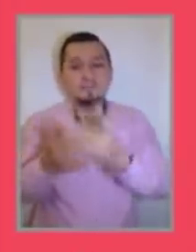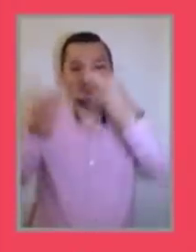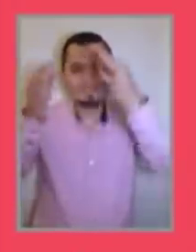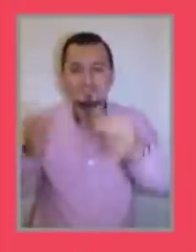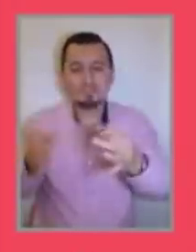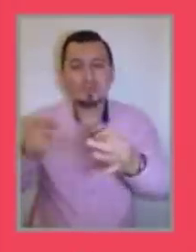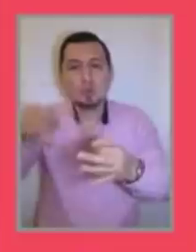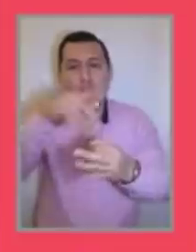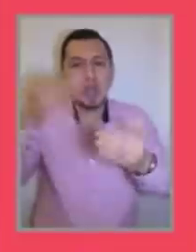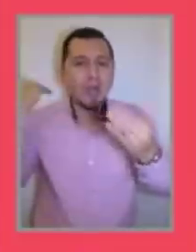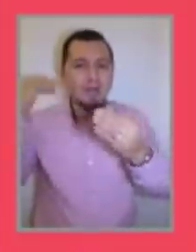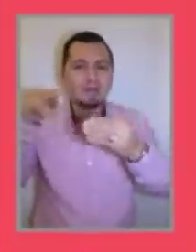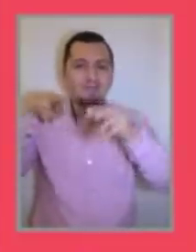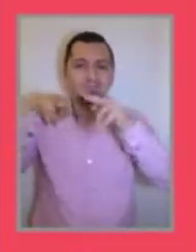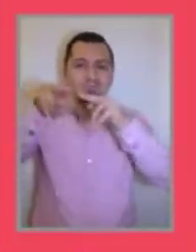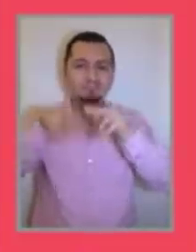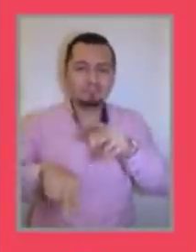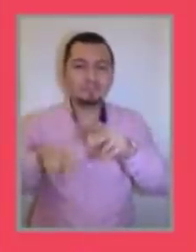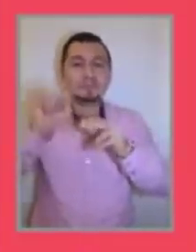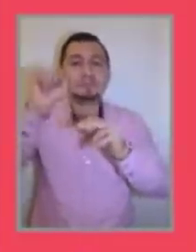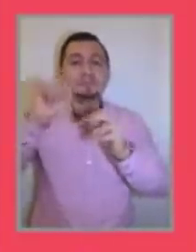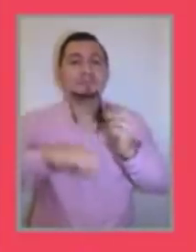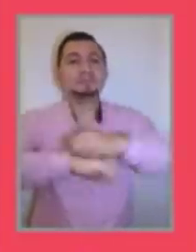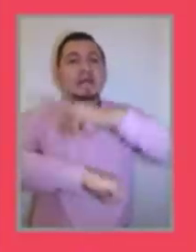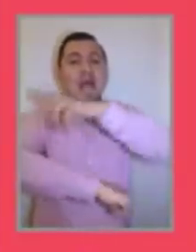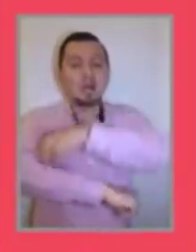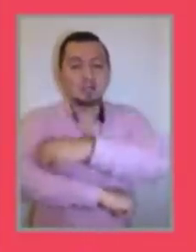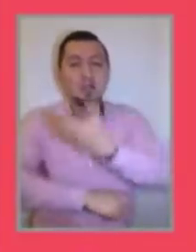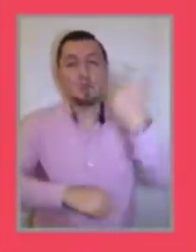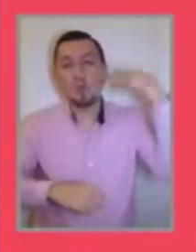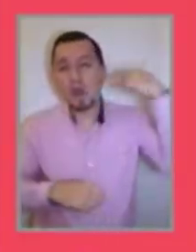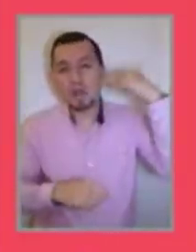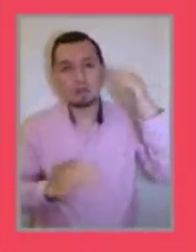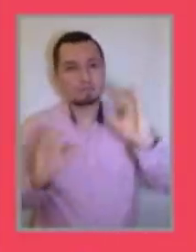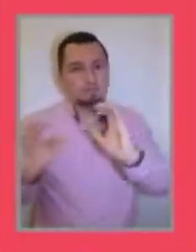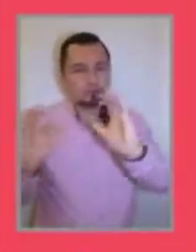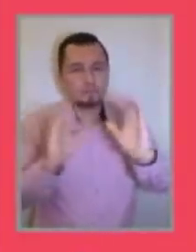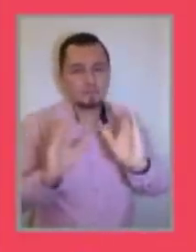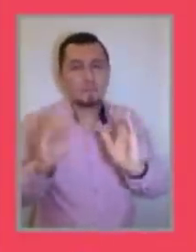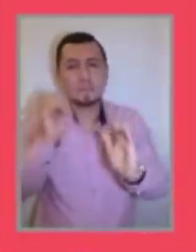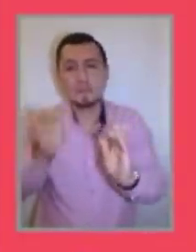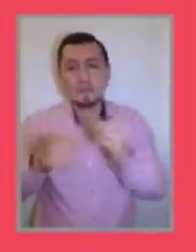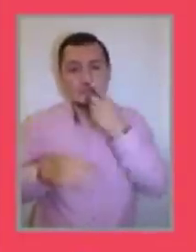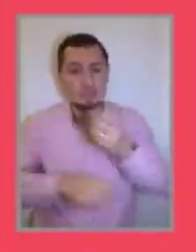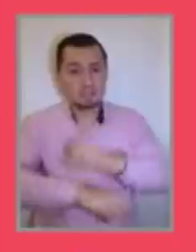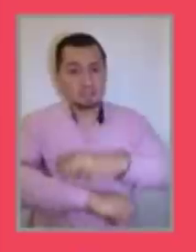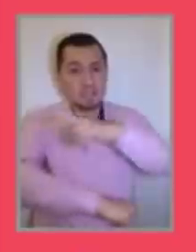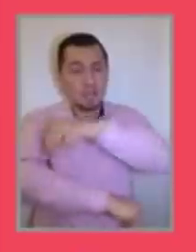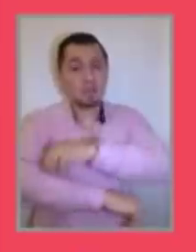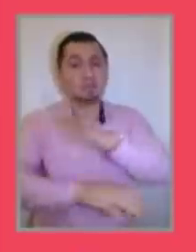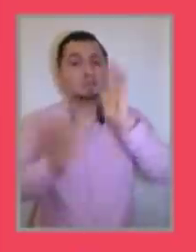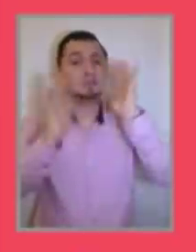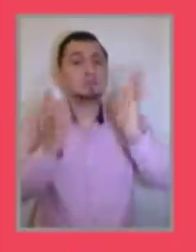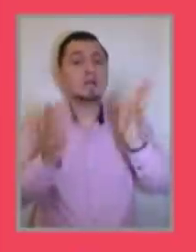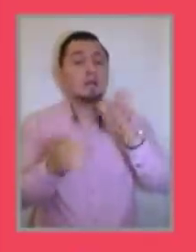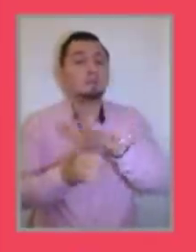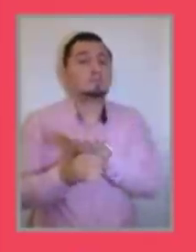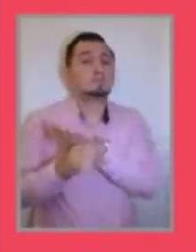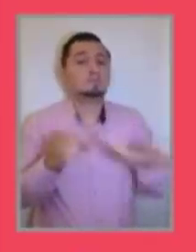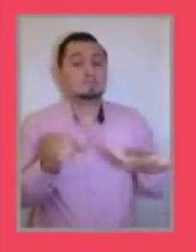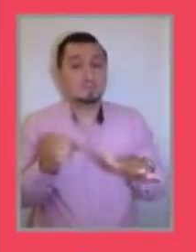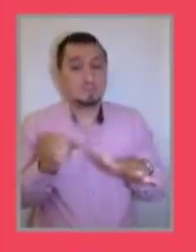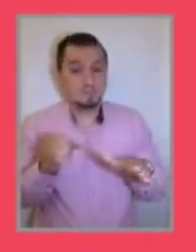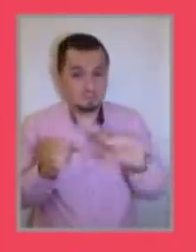en los demás panteones de El Salto y Guadalajara. De hecho, se informa del Salto que ya se llenó el cupo. Se van a